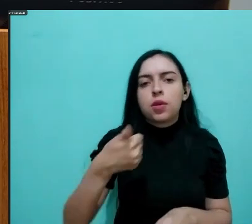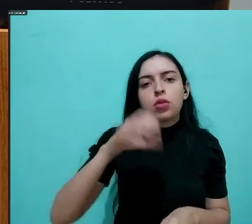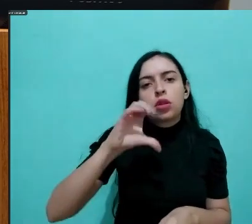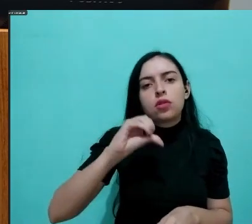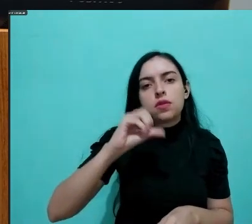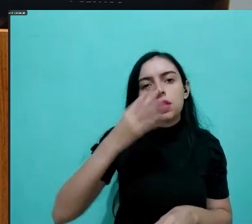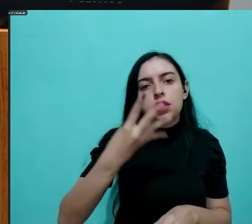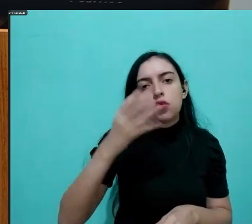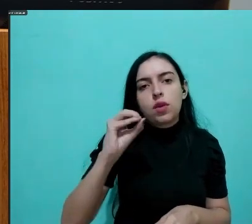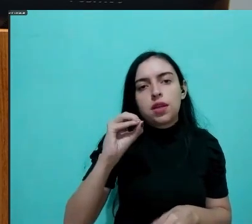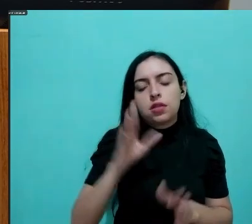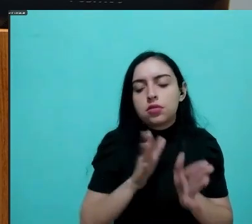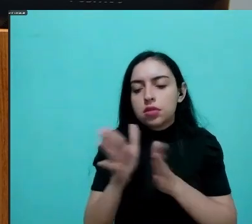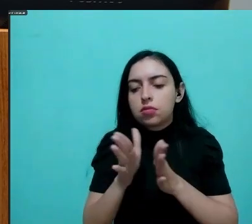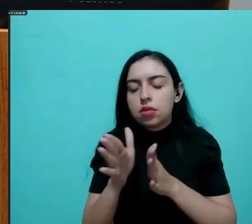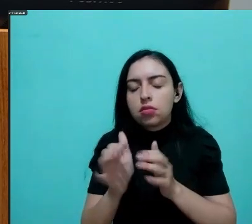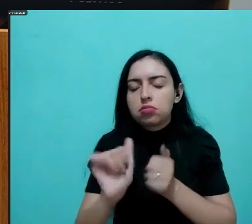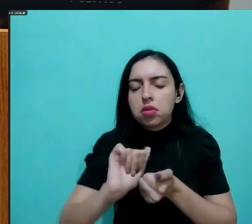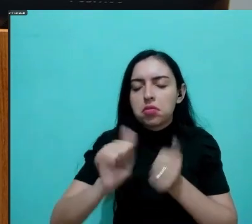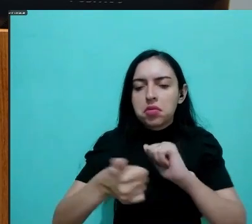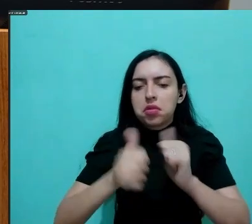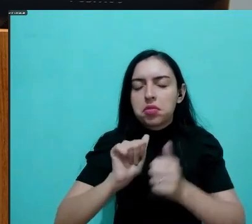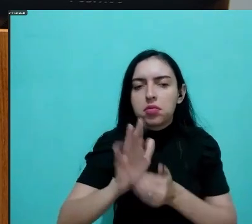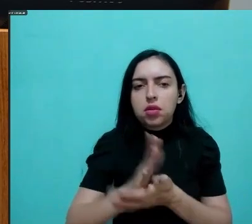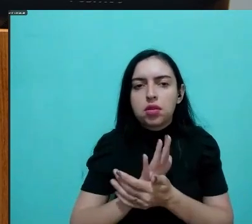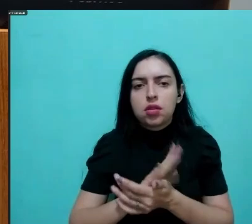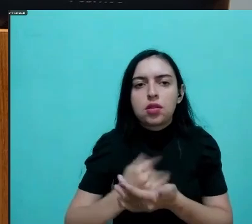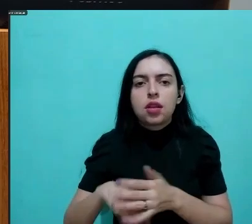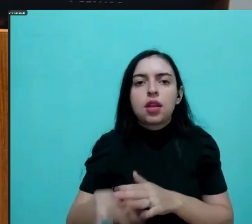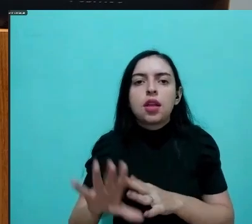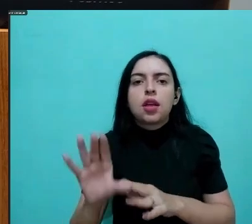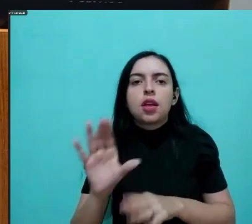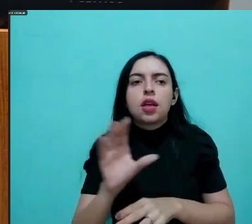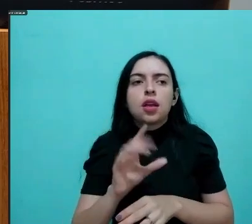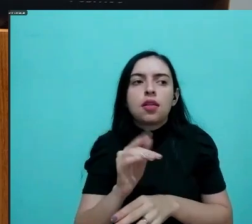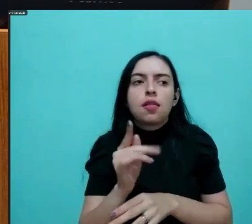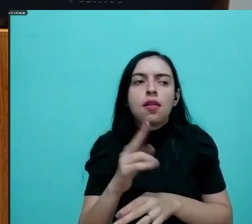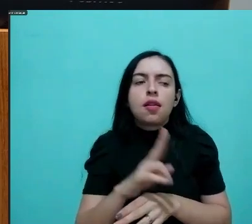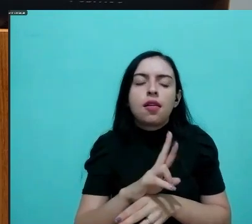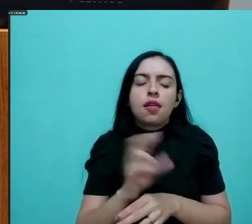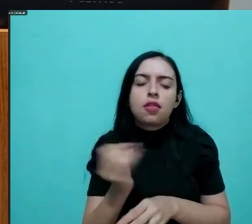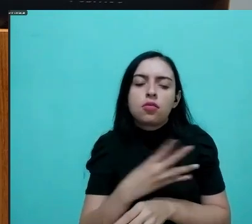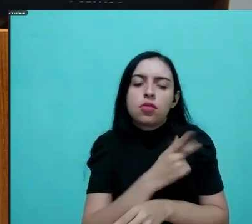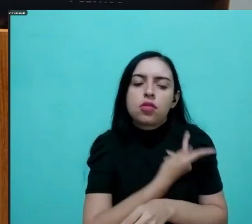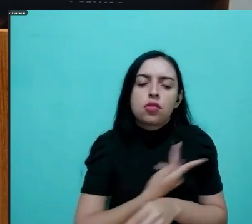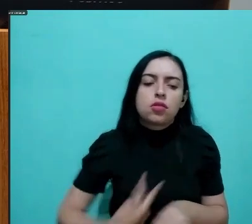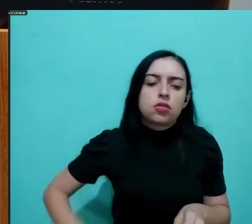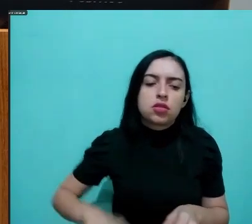el restablecimiento de la legalidad republicana, que es el derecho positivo en vigor,